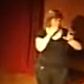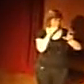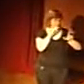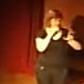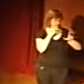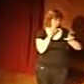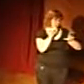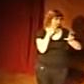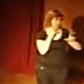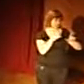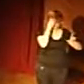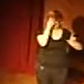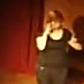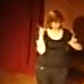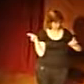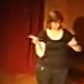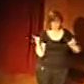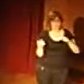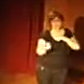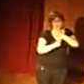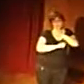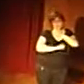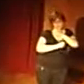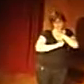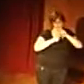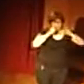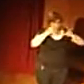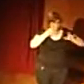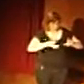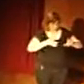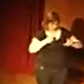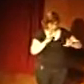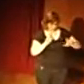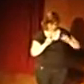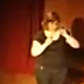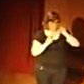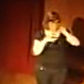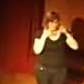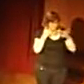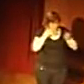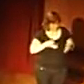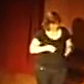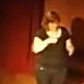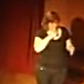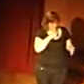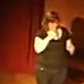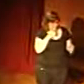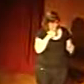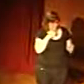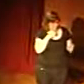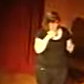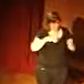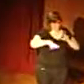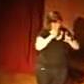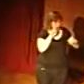Real no he hecho el truco de traerles una una fotografía real de cómo es de cómo es este